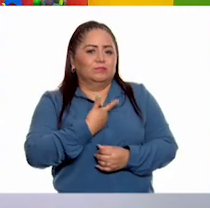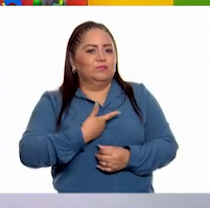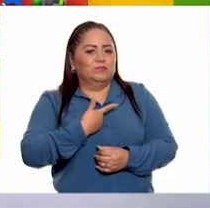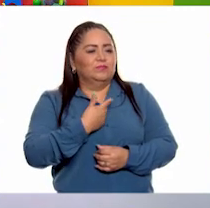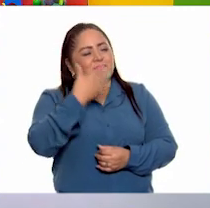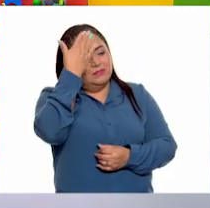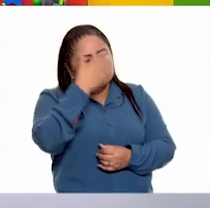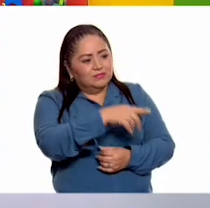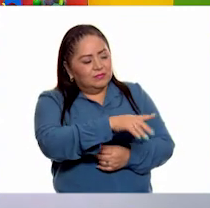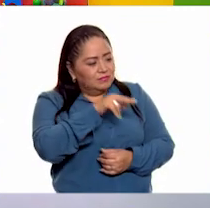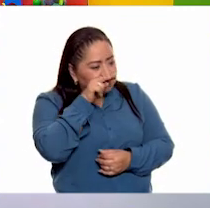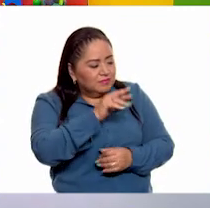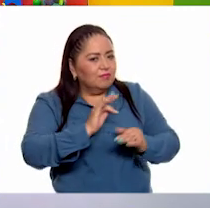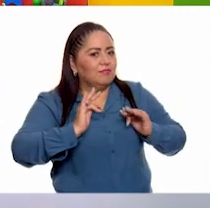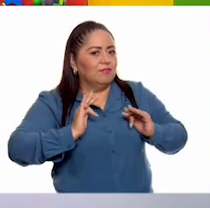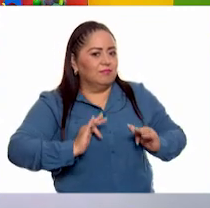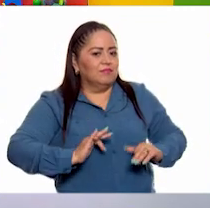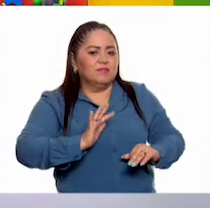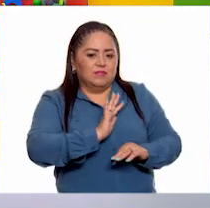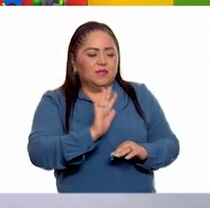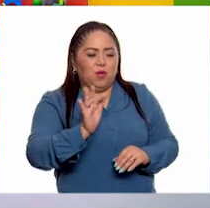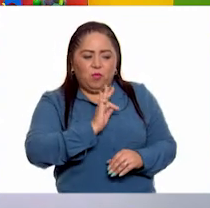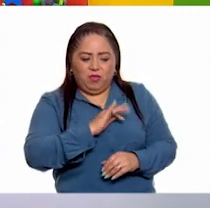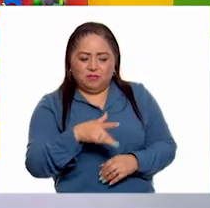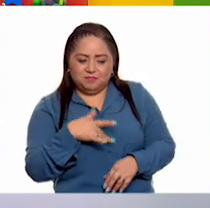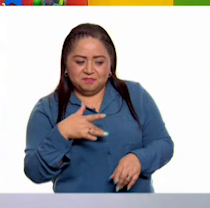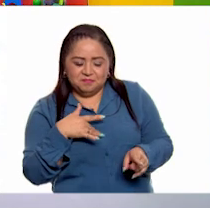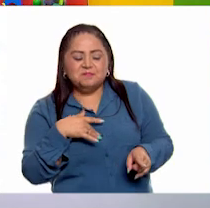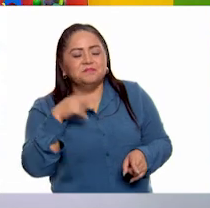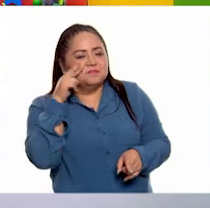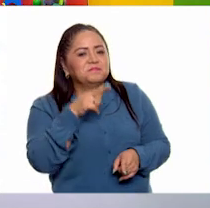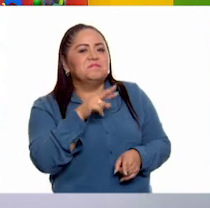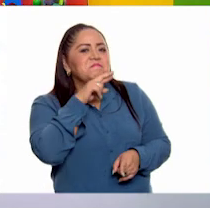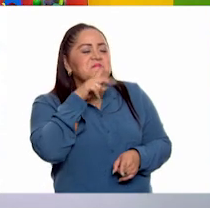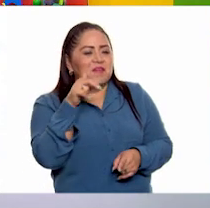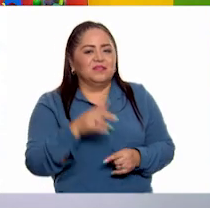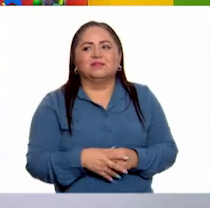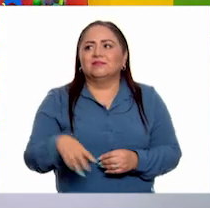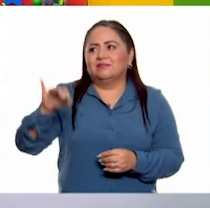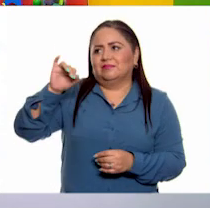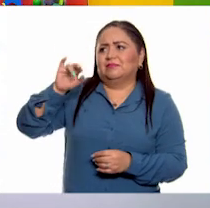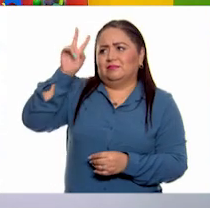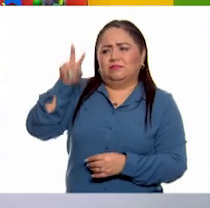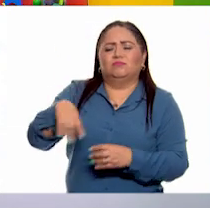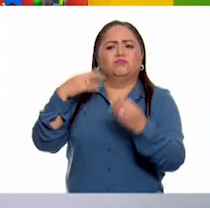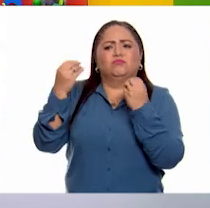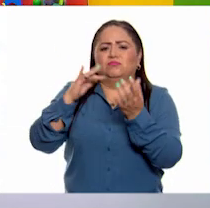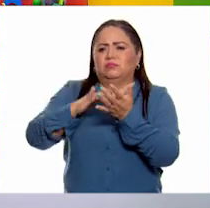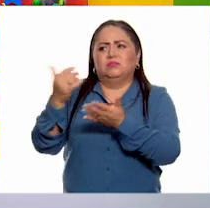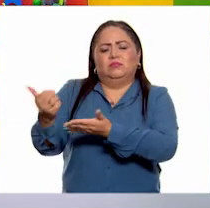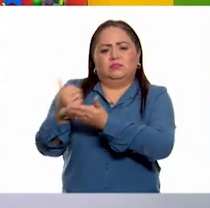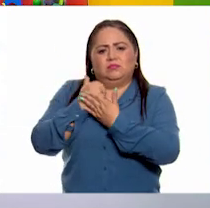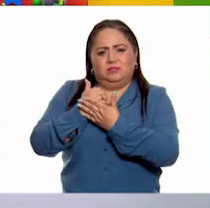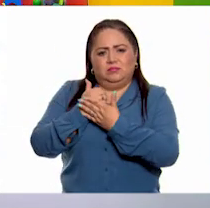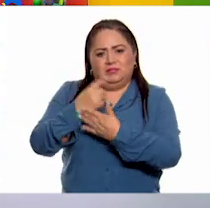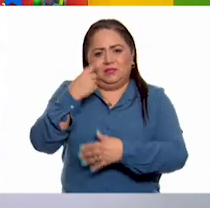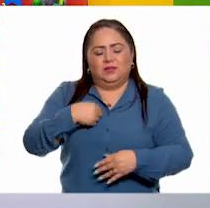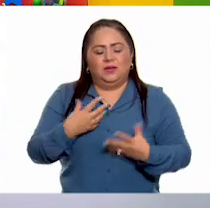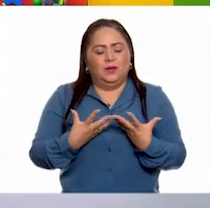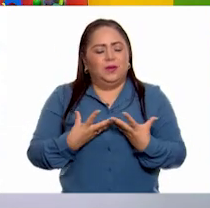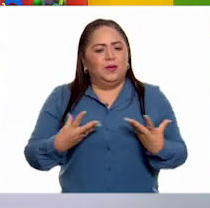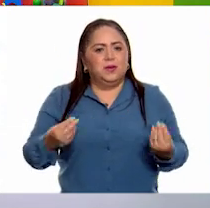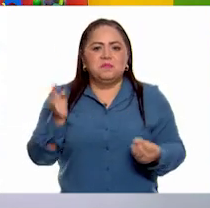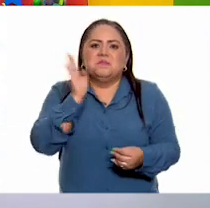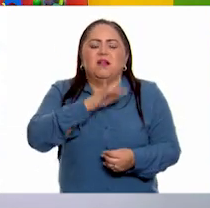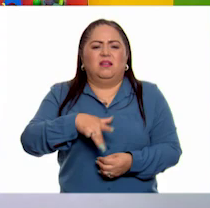saber que ya estés más tranquila y ya lo puedo percibir, ya te sientes mejor. Sí, muchas gracias por ayudarme a recuperarme de este